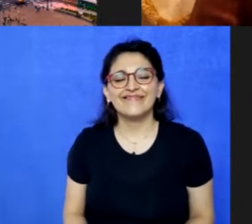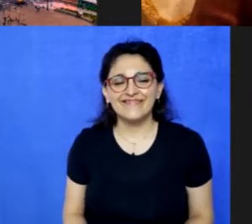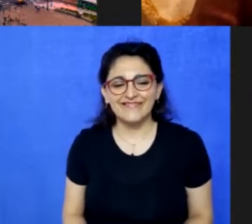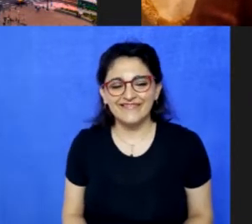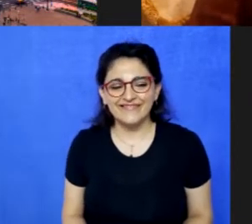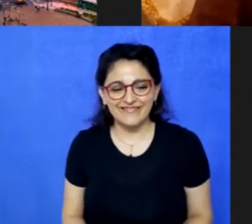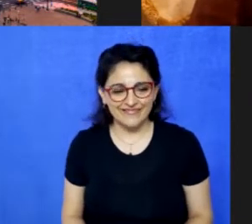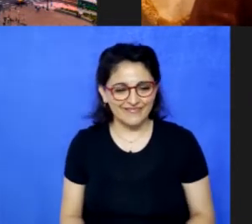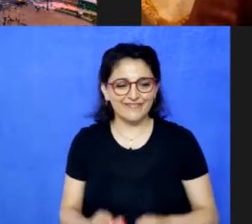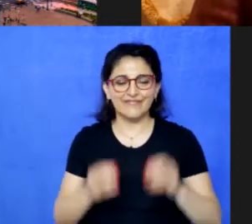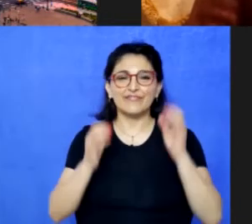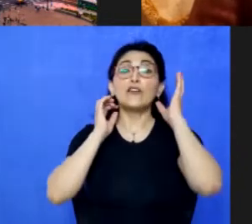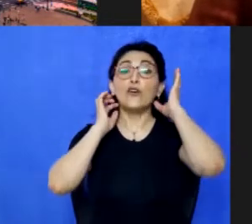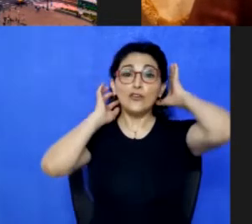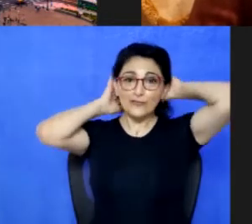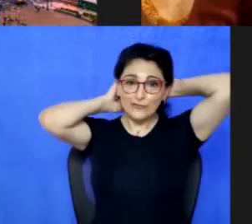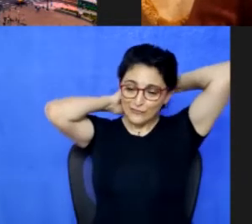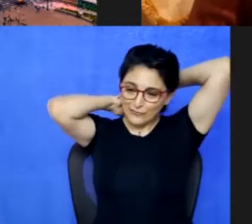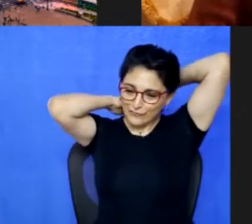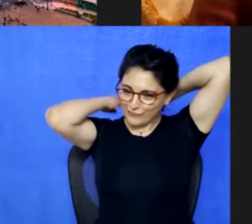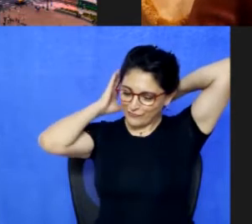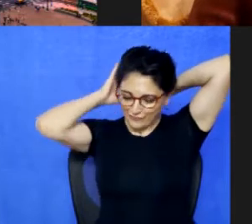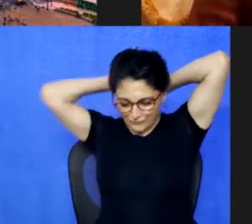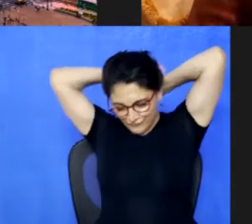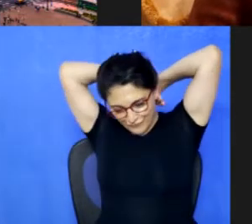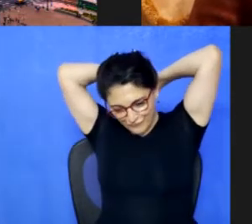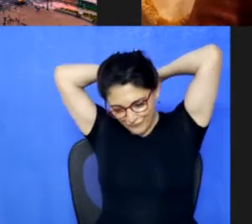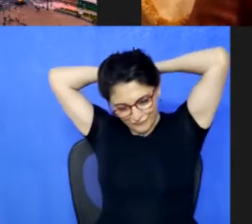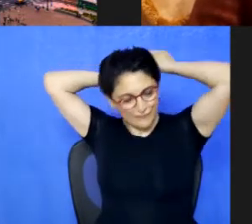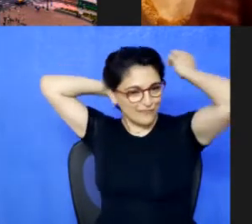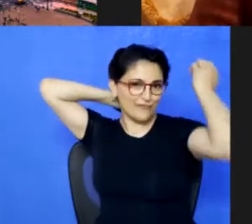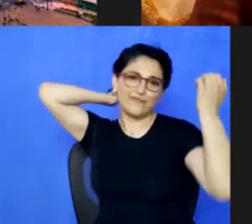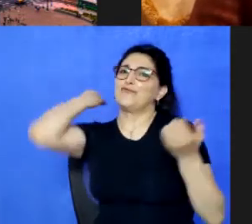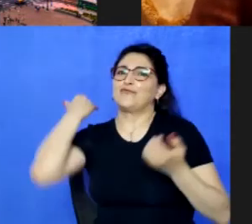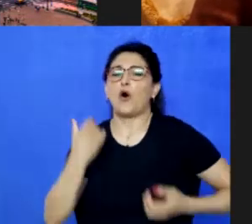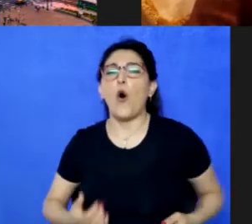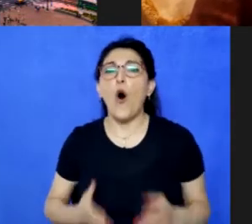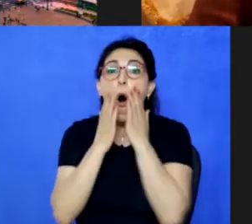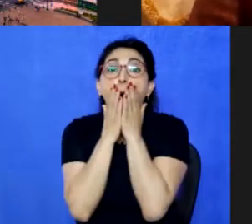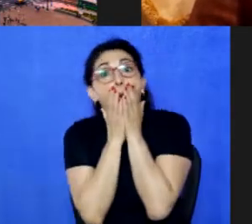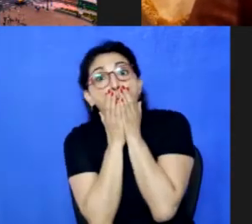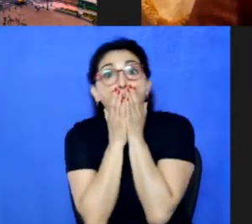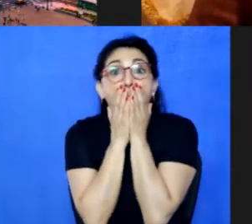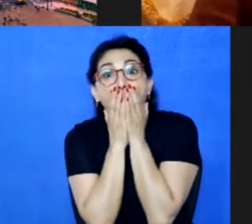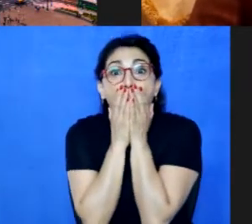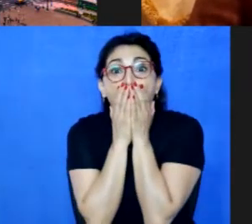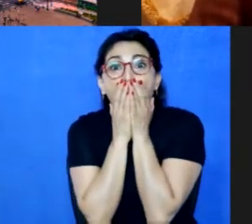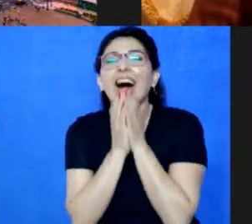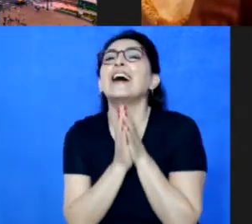no sabe cocinar. Al revés... ¿Aló? No, la echamos. La mujer que nos cocina la echamos. No, la mandamos en